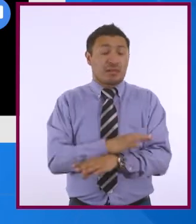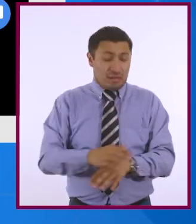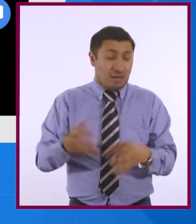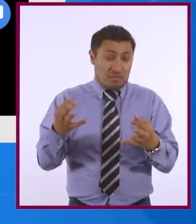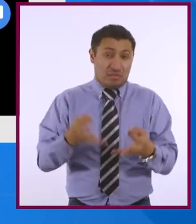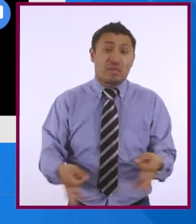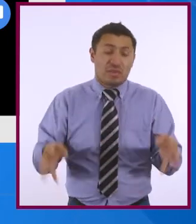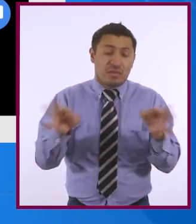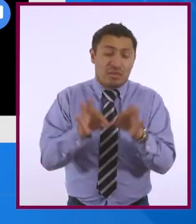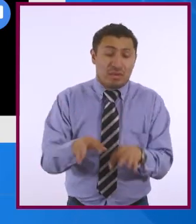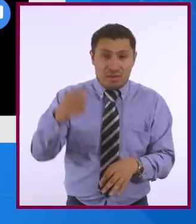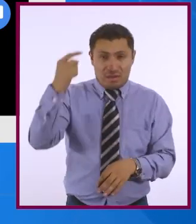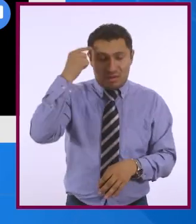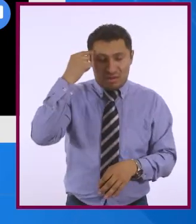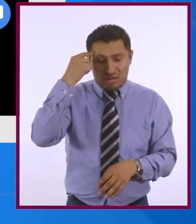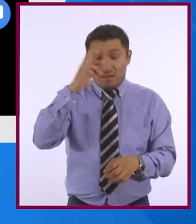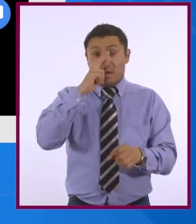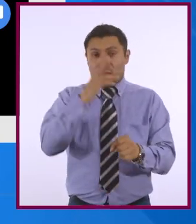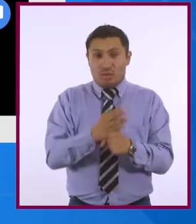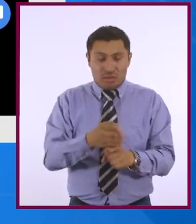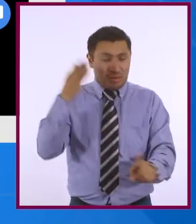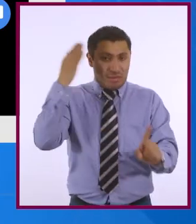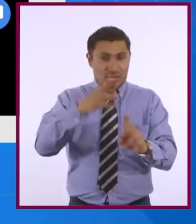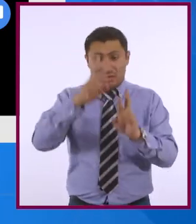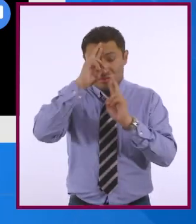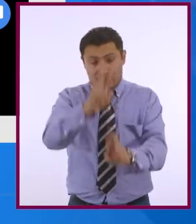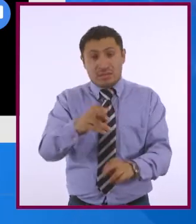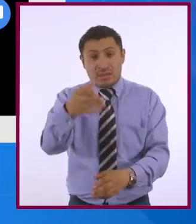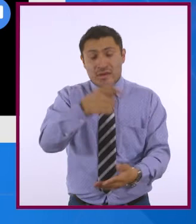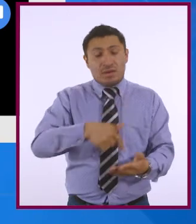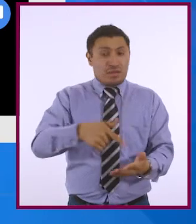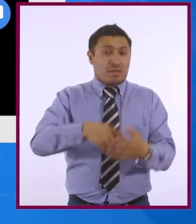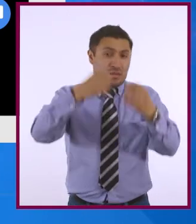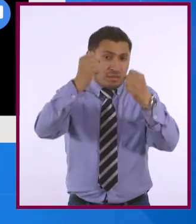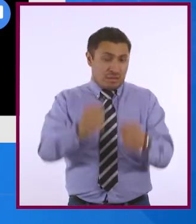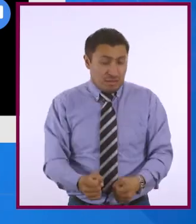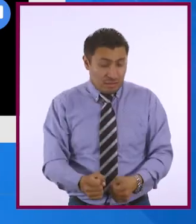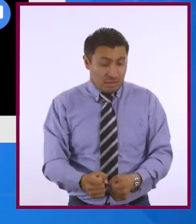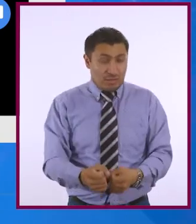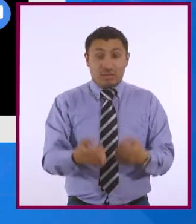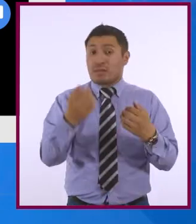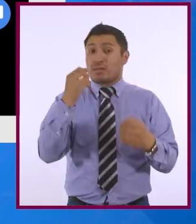consciente y un tema dirigido al respeto y al espacio seguro.